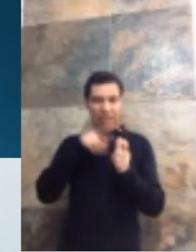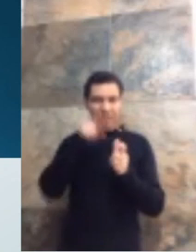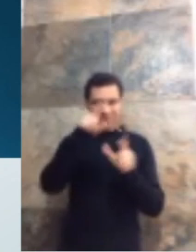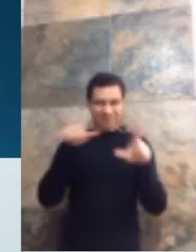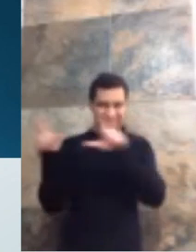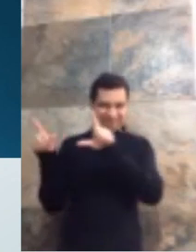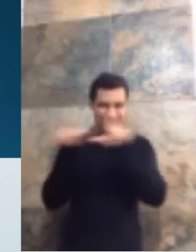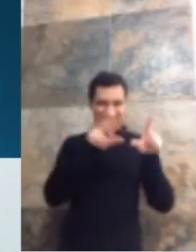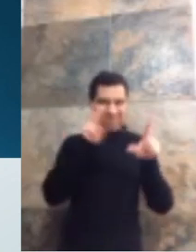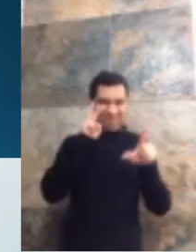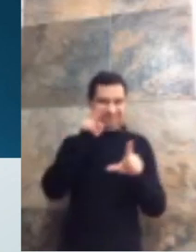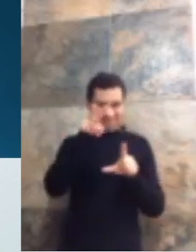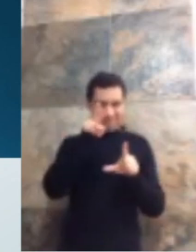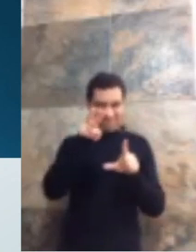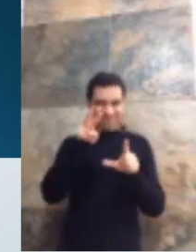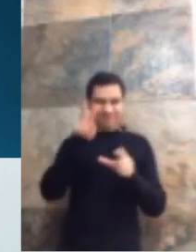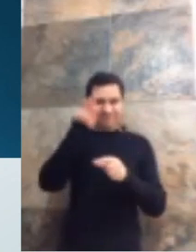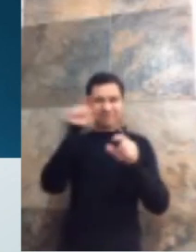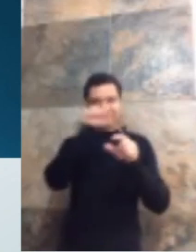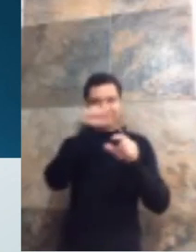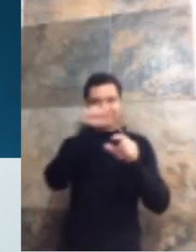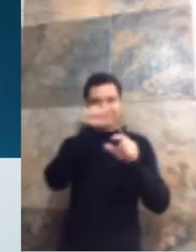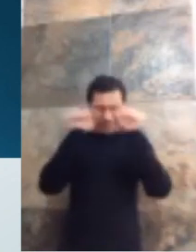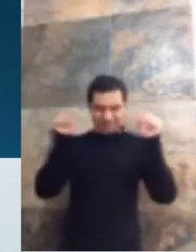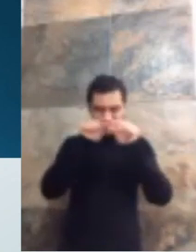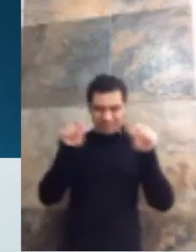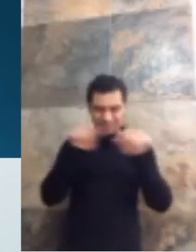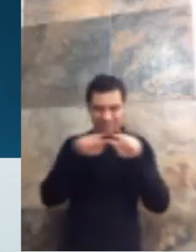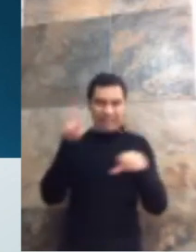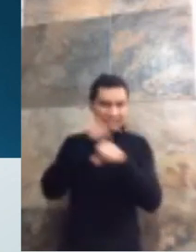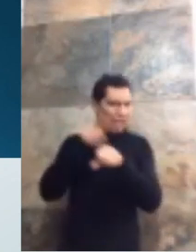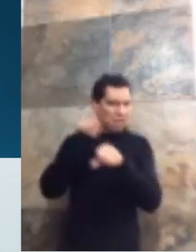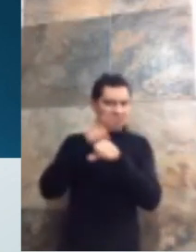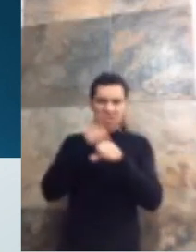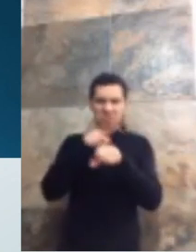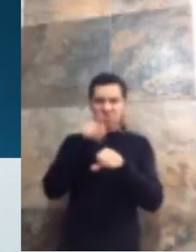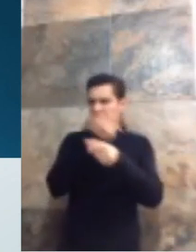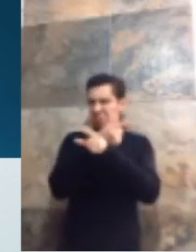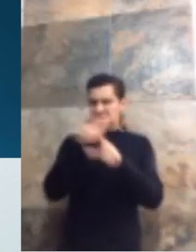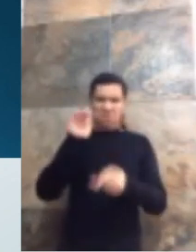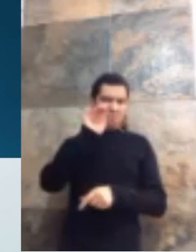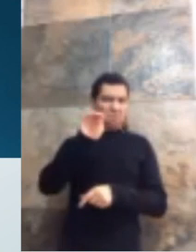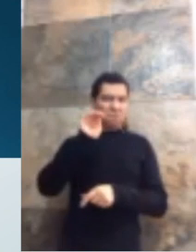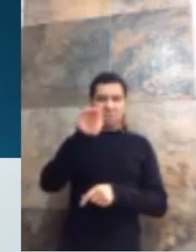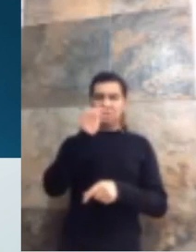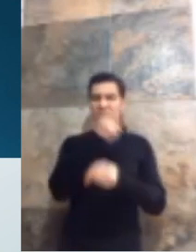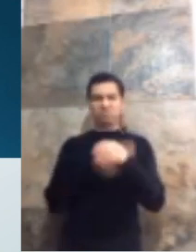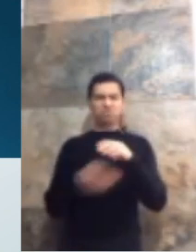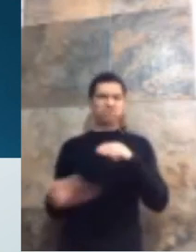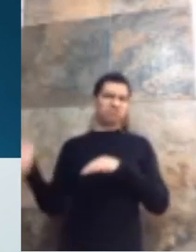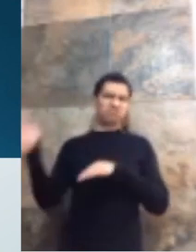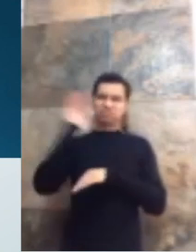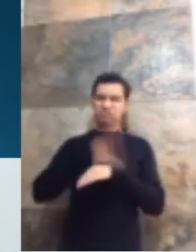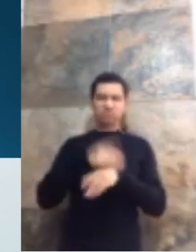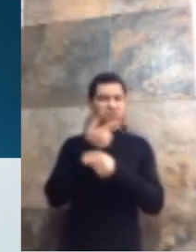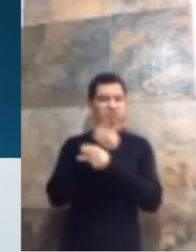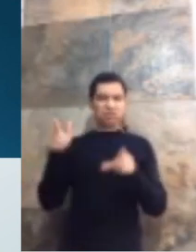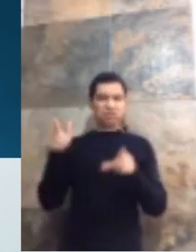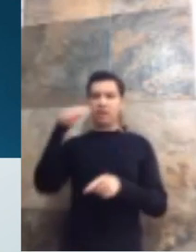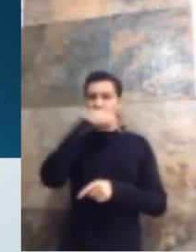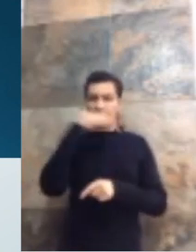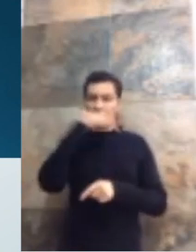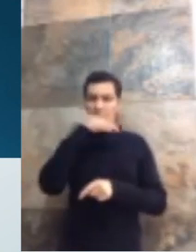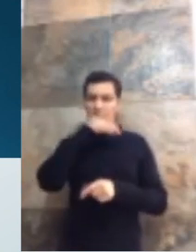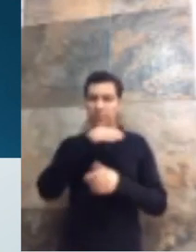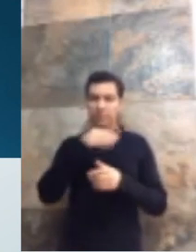dan atención 24 horas, 7 días a la semana, y son naturalmente gratuitos. La UNAM